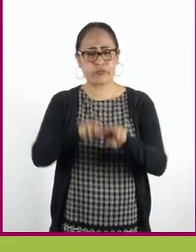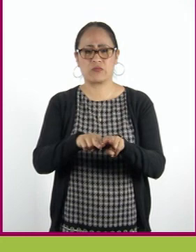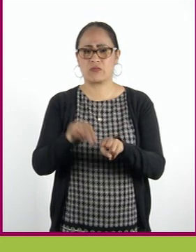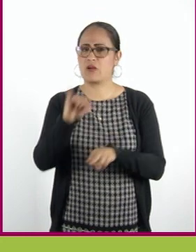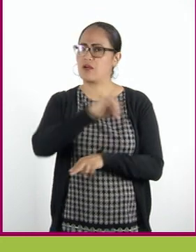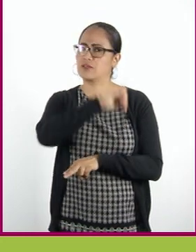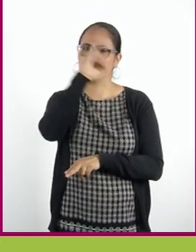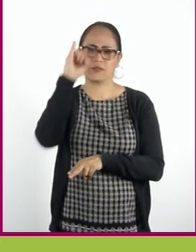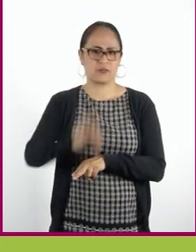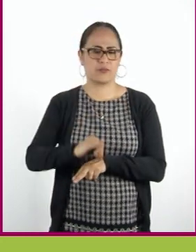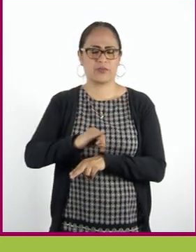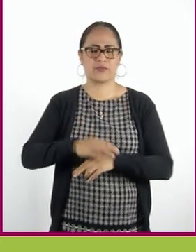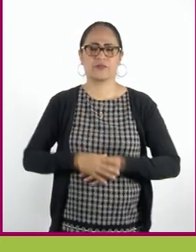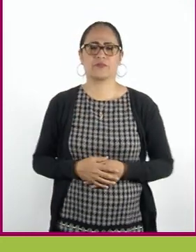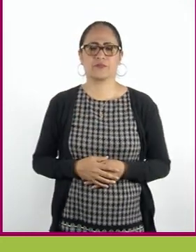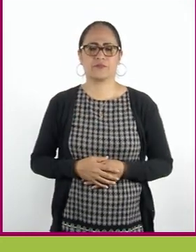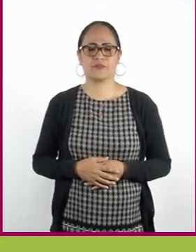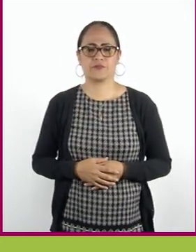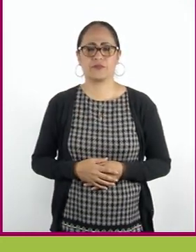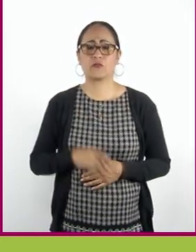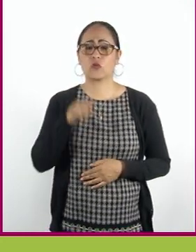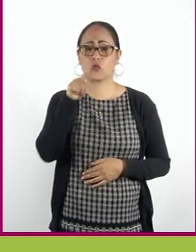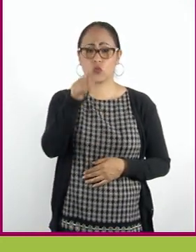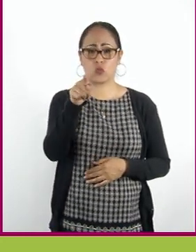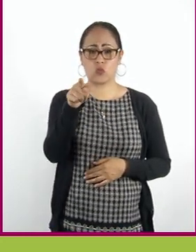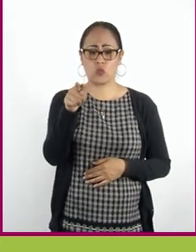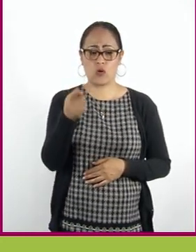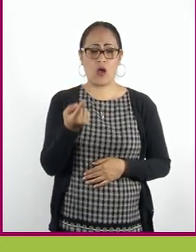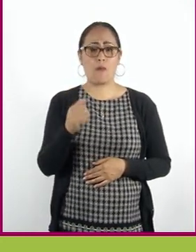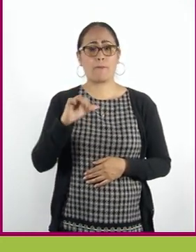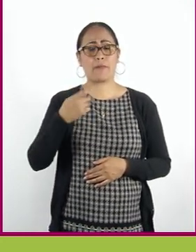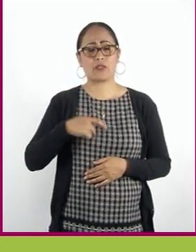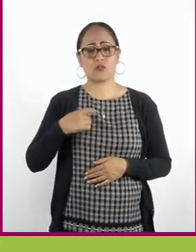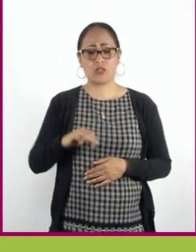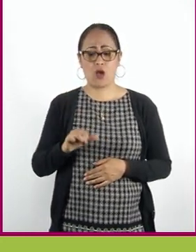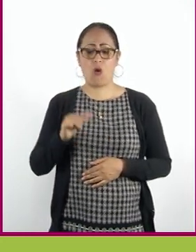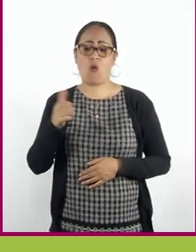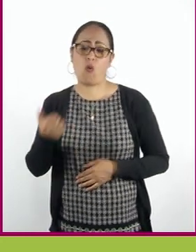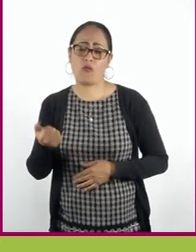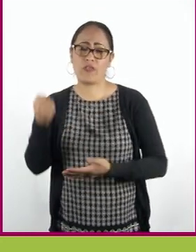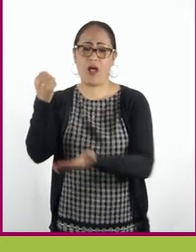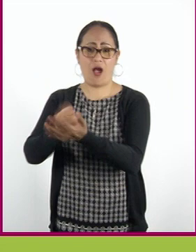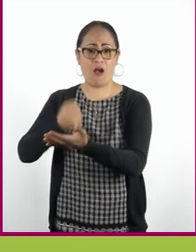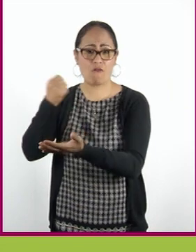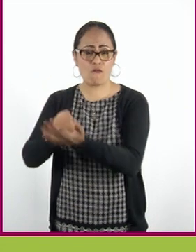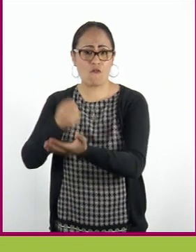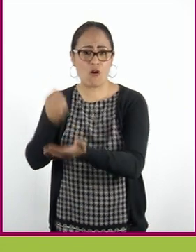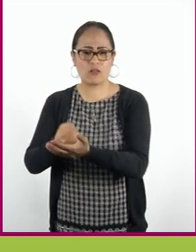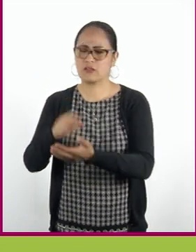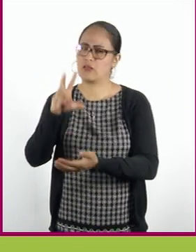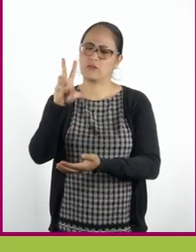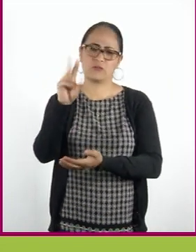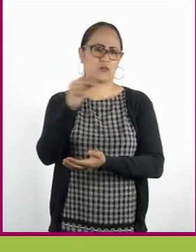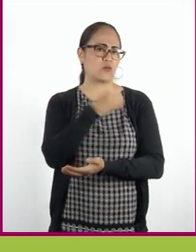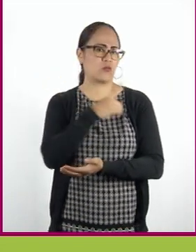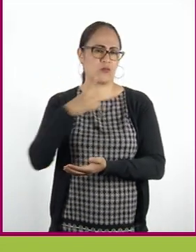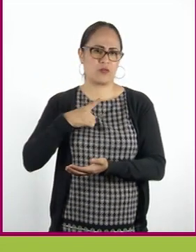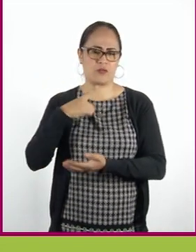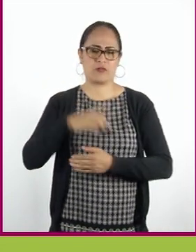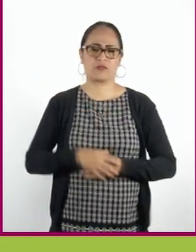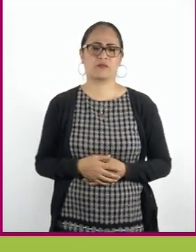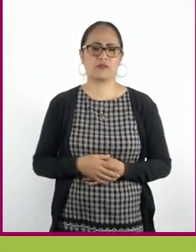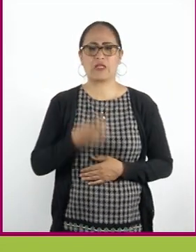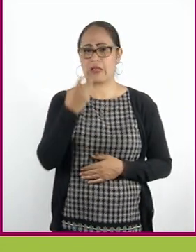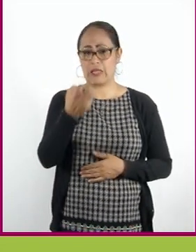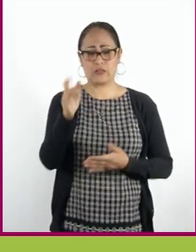sexual no deseado. Ni tú debes forzar a nadie a hacerlo. Además de que esto